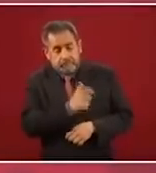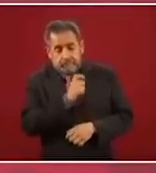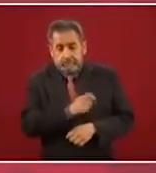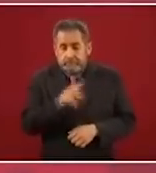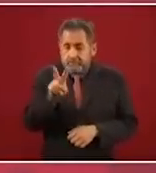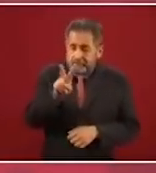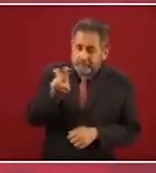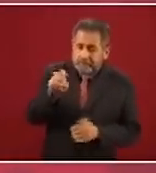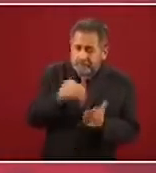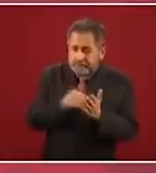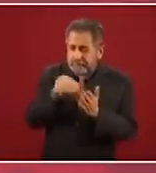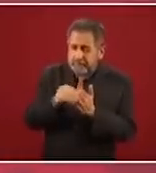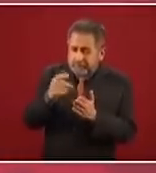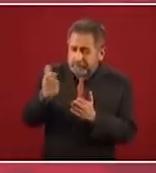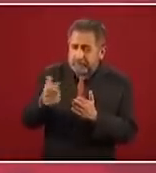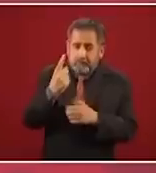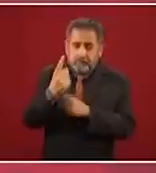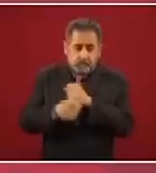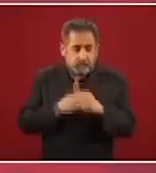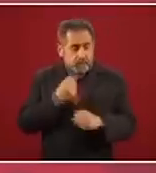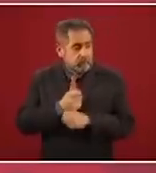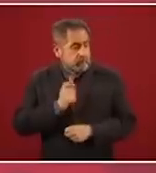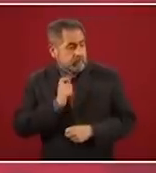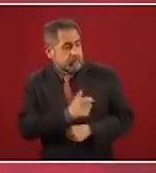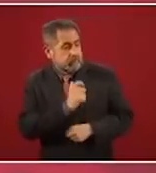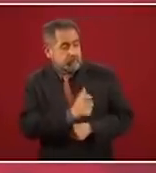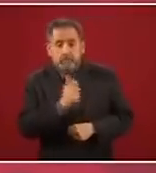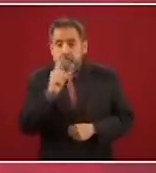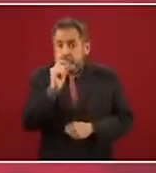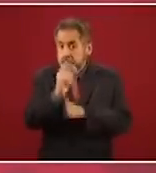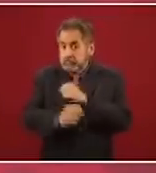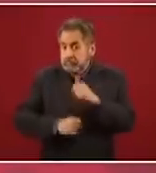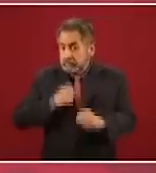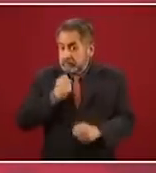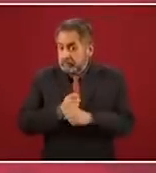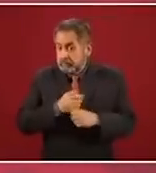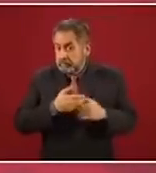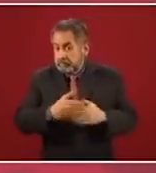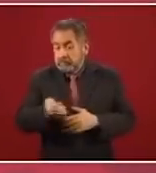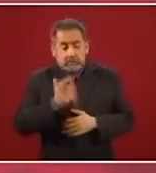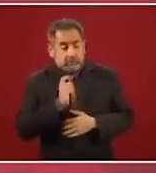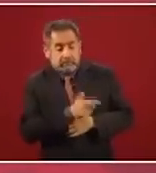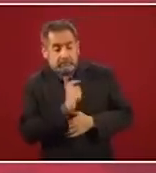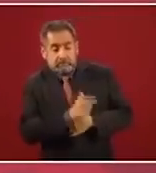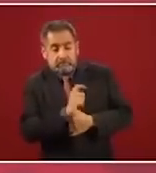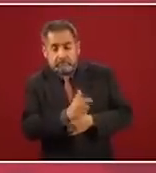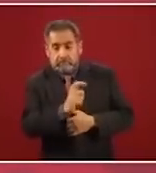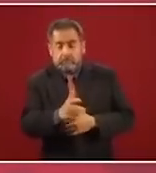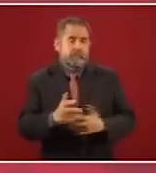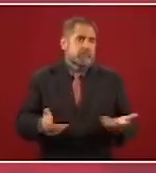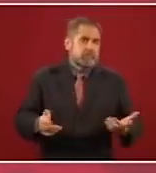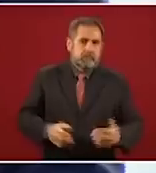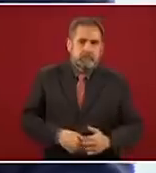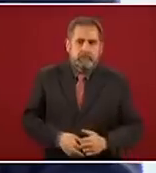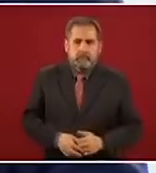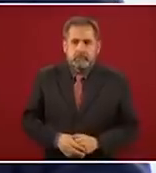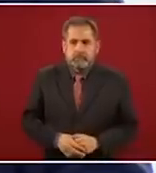de 200 millones de pesos por año durante 20 años.